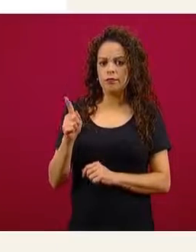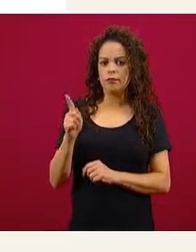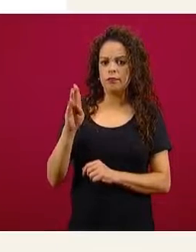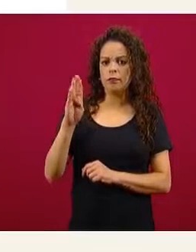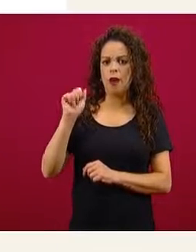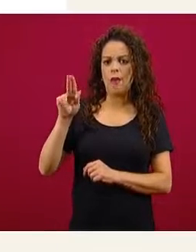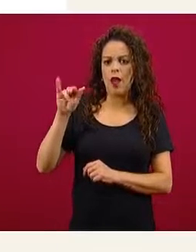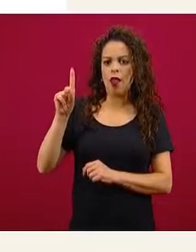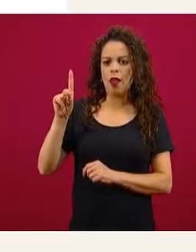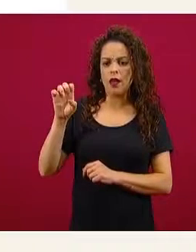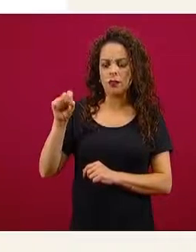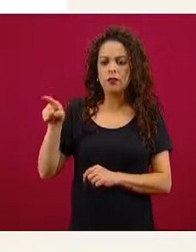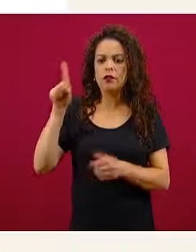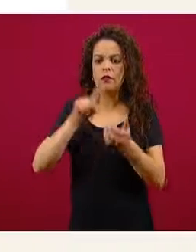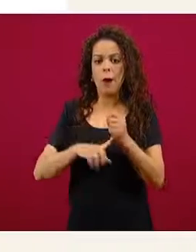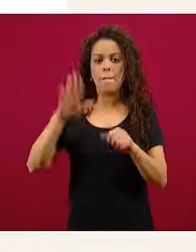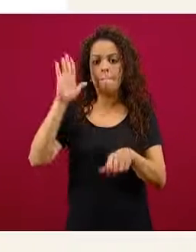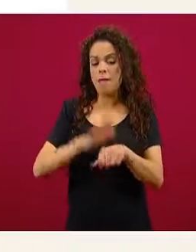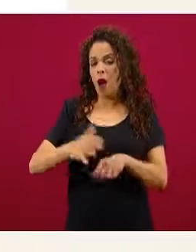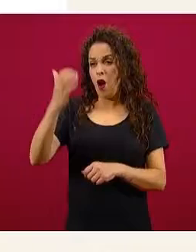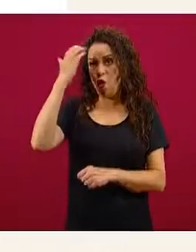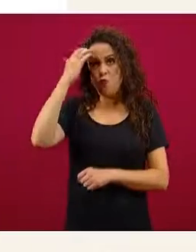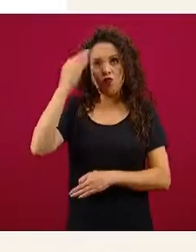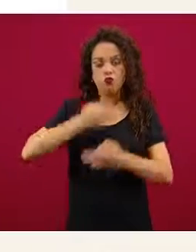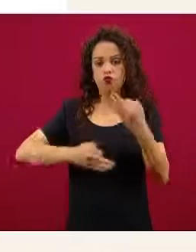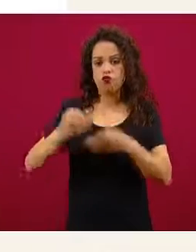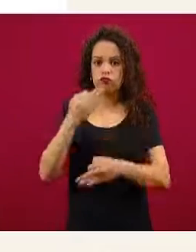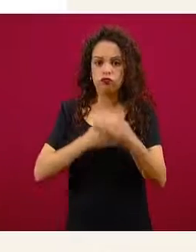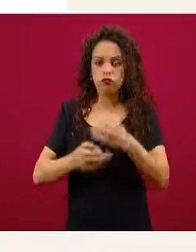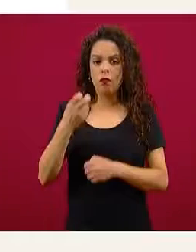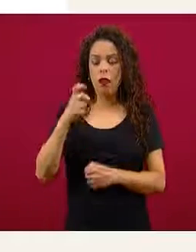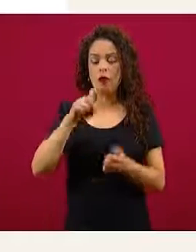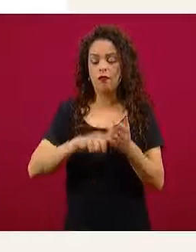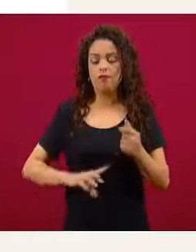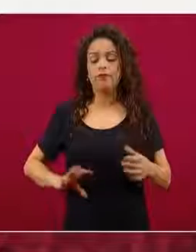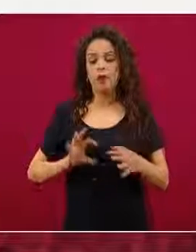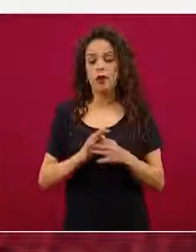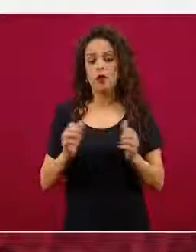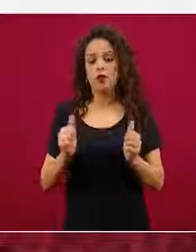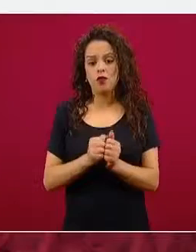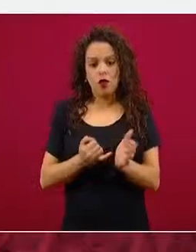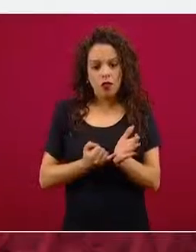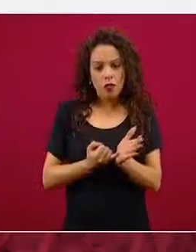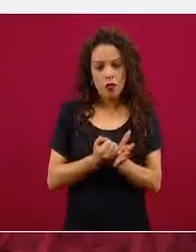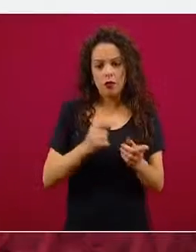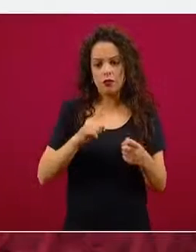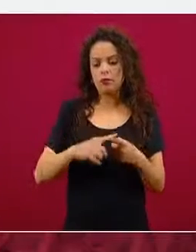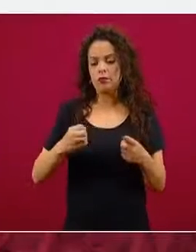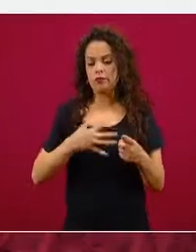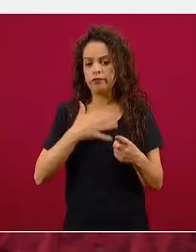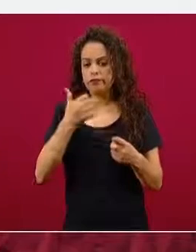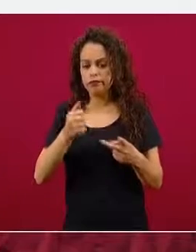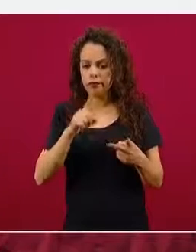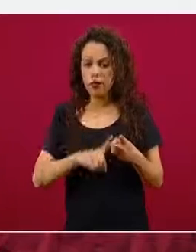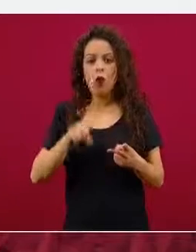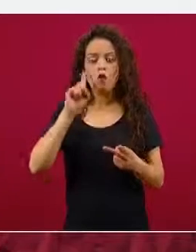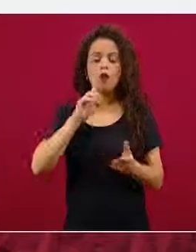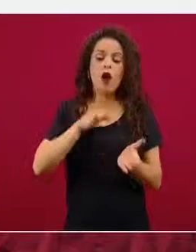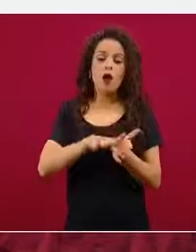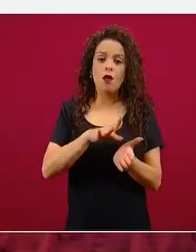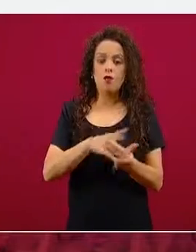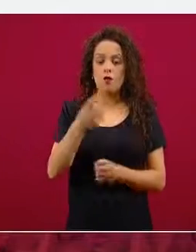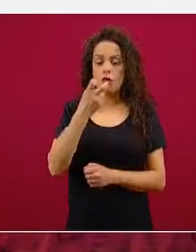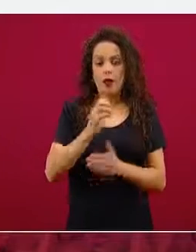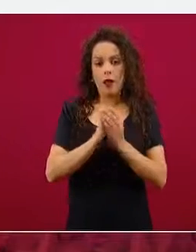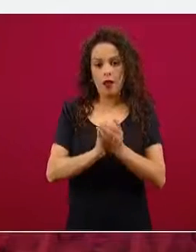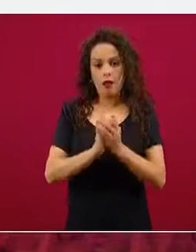el paradigma más conocido, y que tiene que ver con el bienestar, la toma de decisiones de las mujeres a las que apoya el programa de